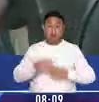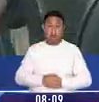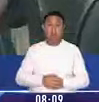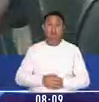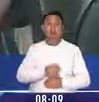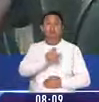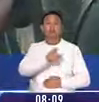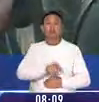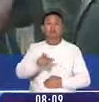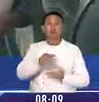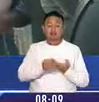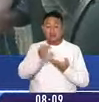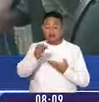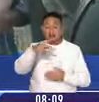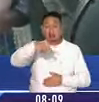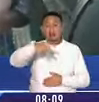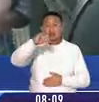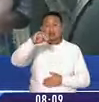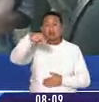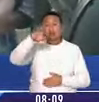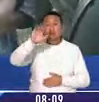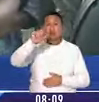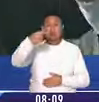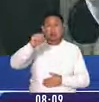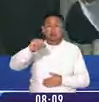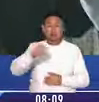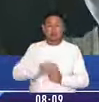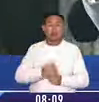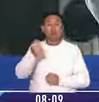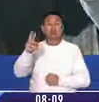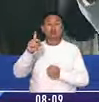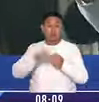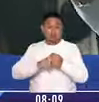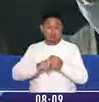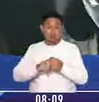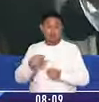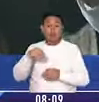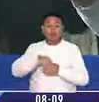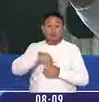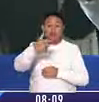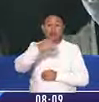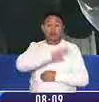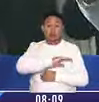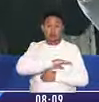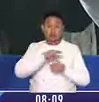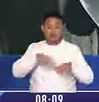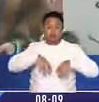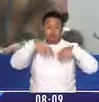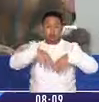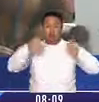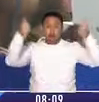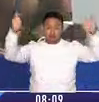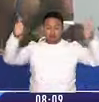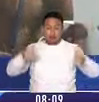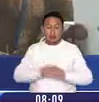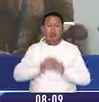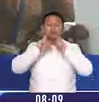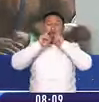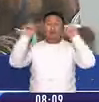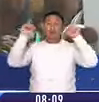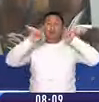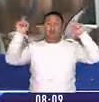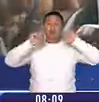Los habitantes de la parroquia de Píntag, al sur oriente de Quito, protagonizaron un plantón en los exteriores del municipio. Con carteles y gritando